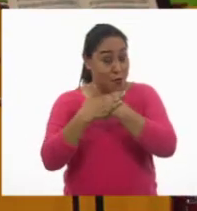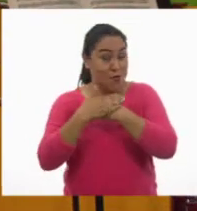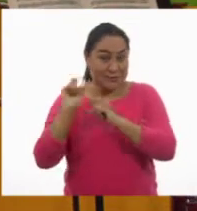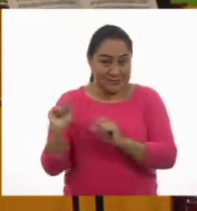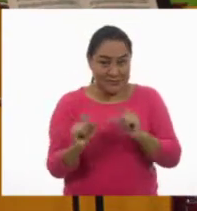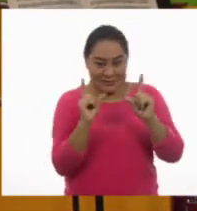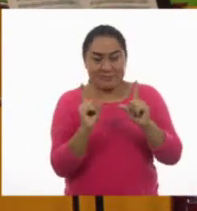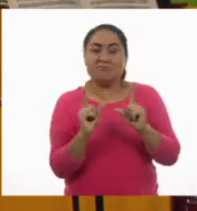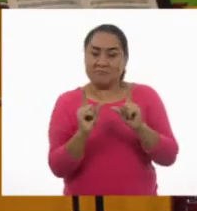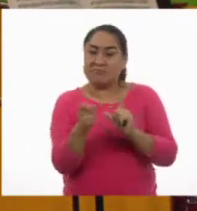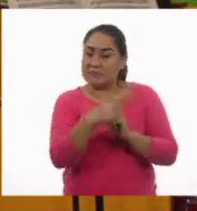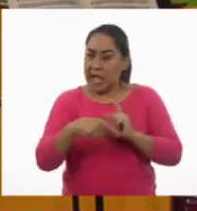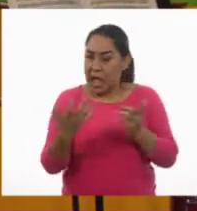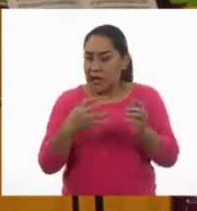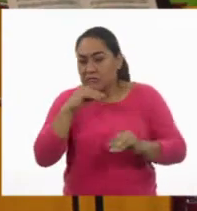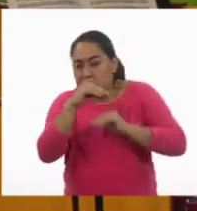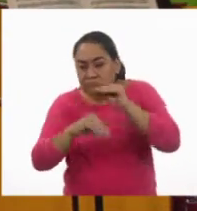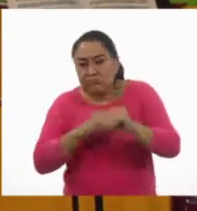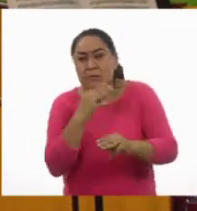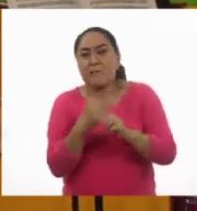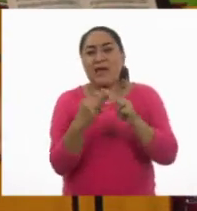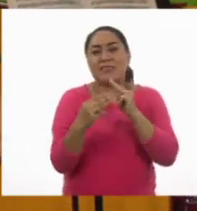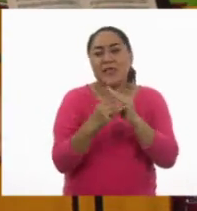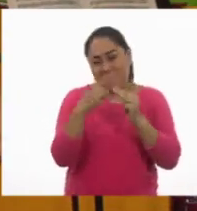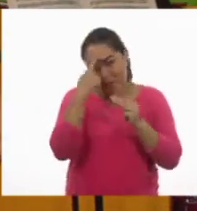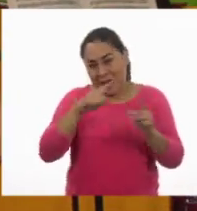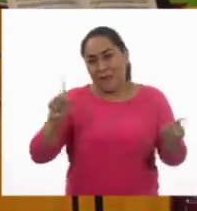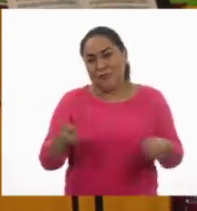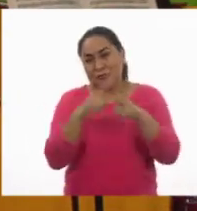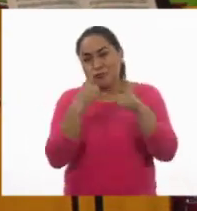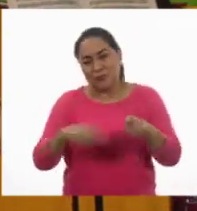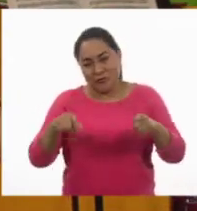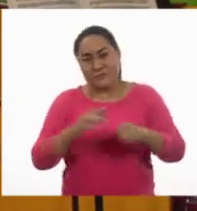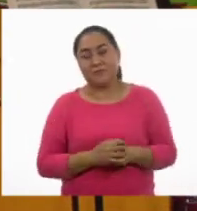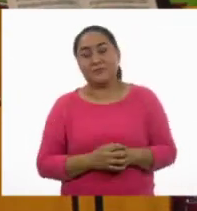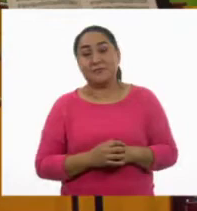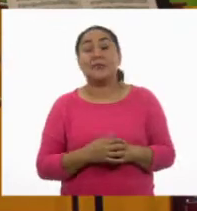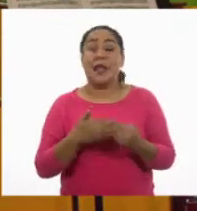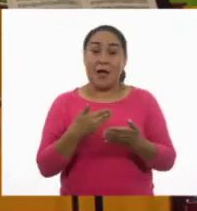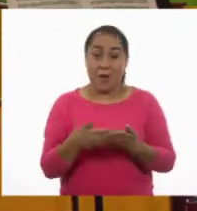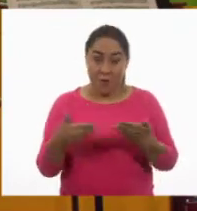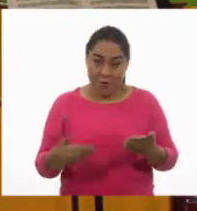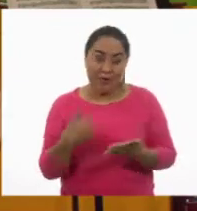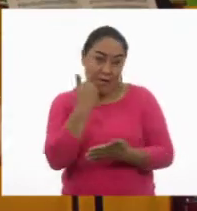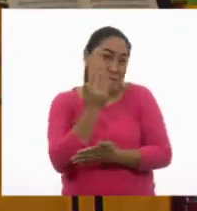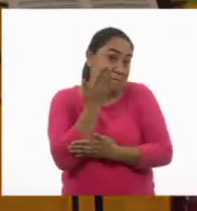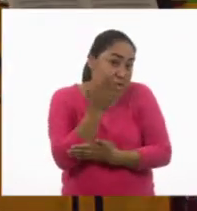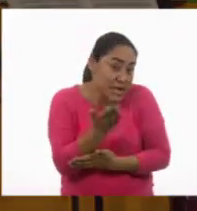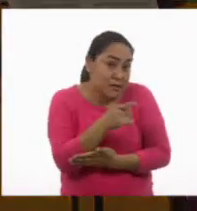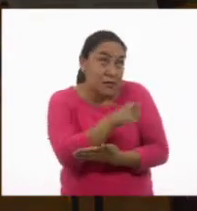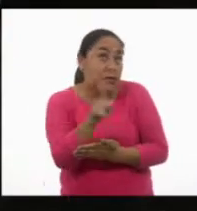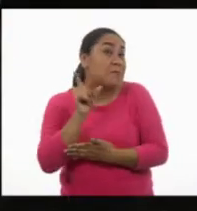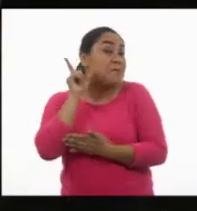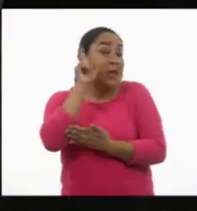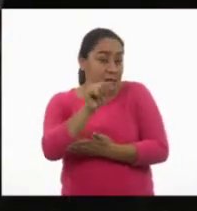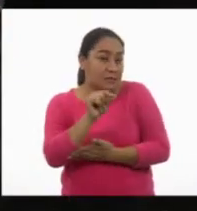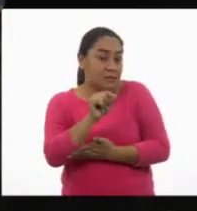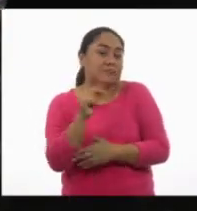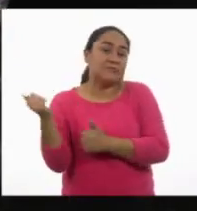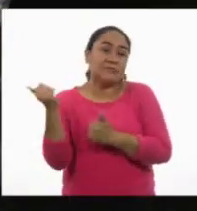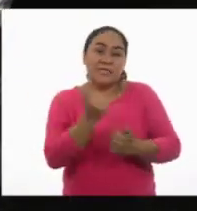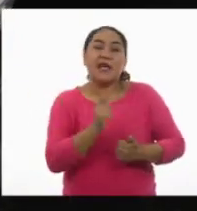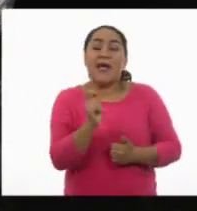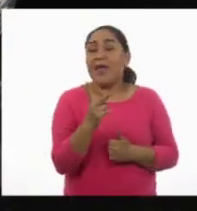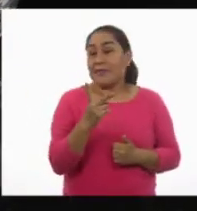construir instrumentos con material que tenemos en casa. Entonces les pedimos que tengan preparados para mañana unas